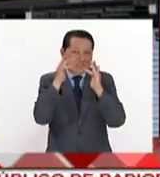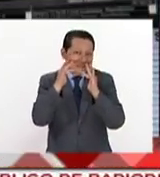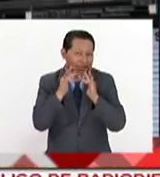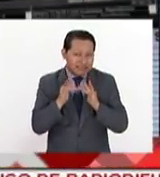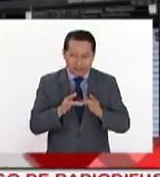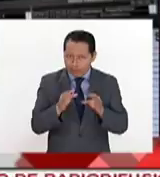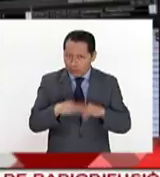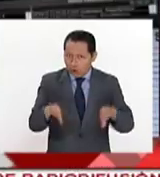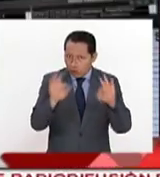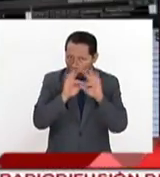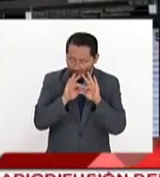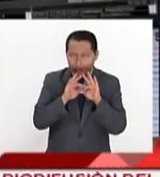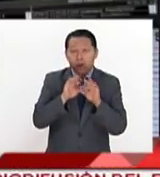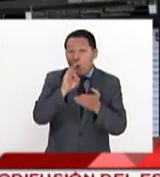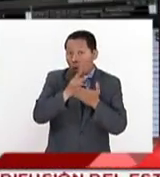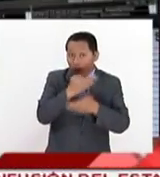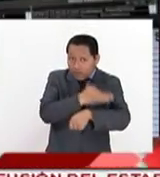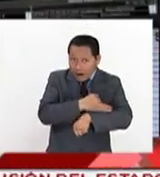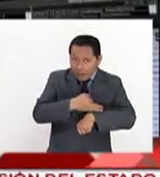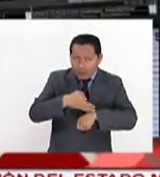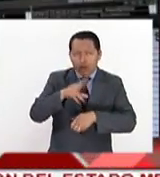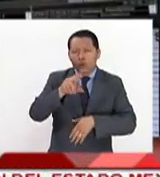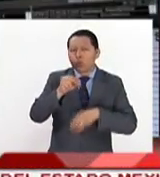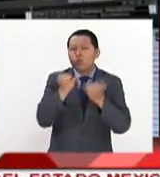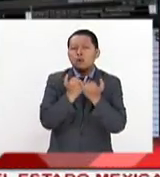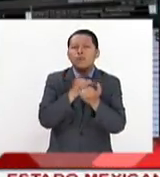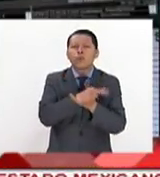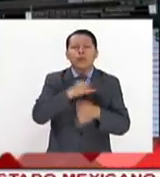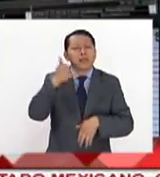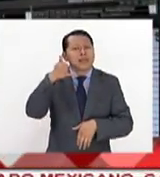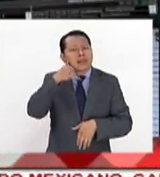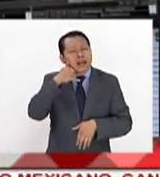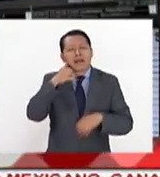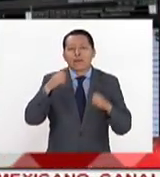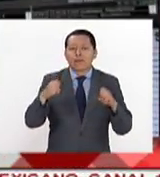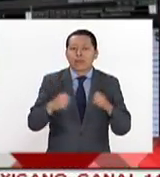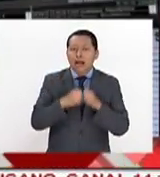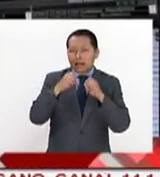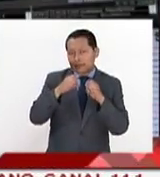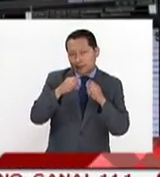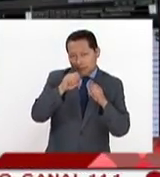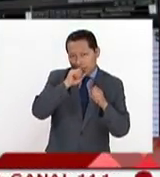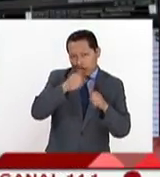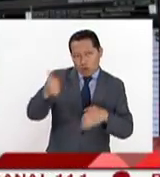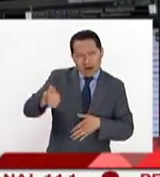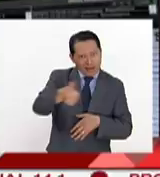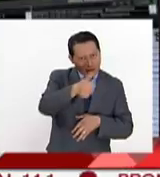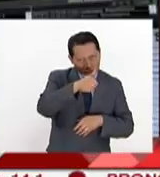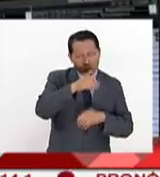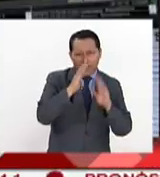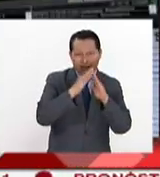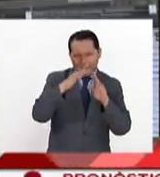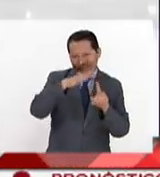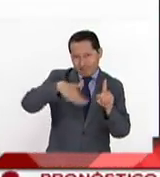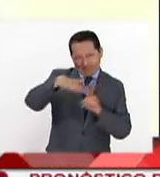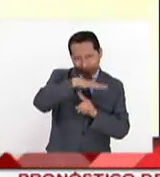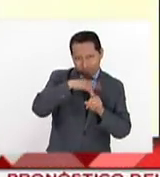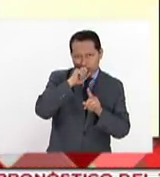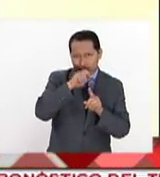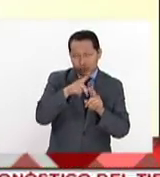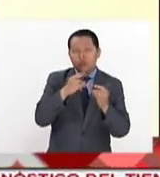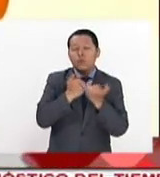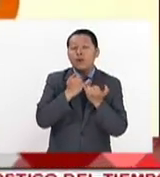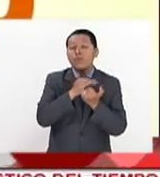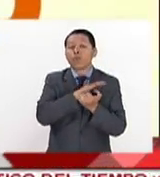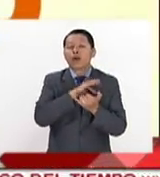puntos familiares de contacto, sino también de teléfonos de emergencia de nuestra localidad, que nos ayuden a tomar esa